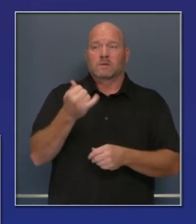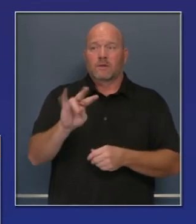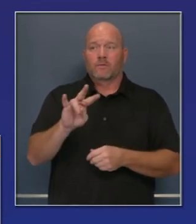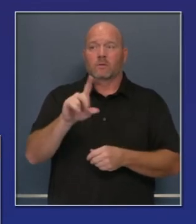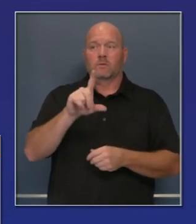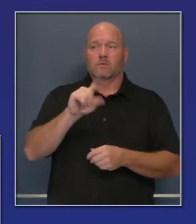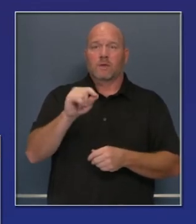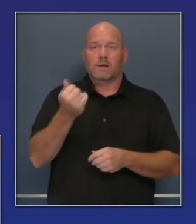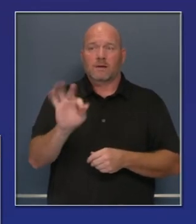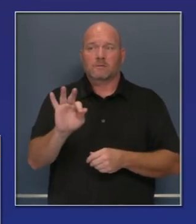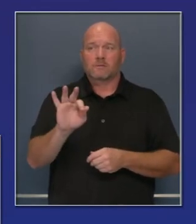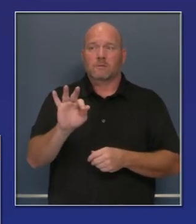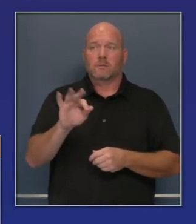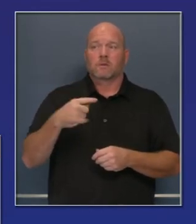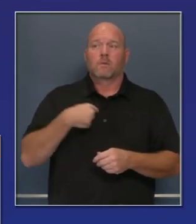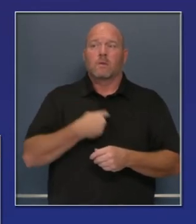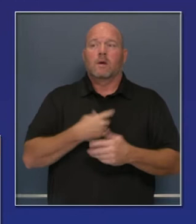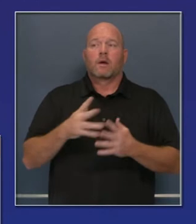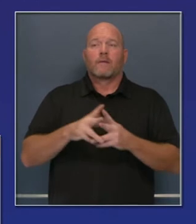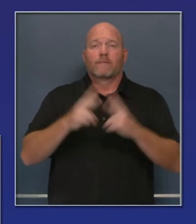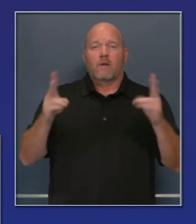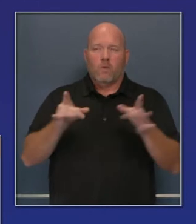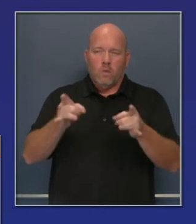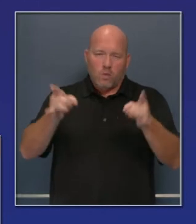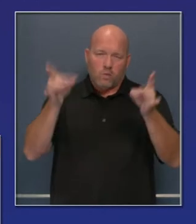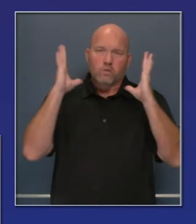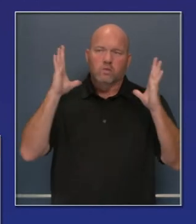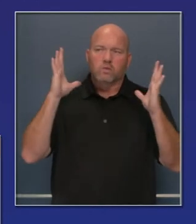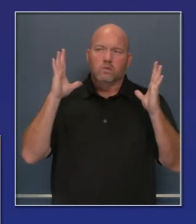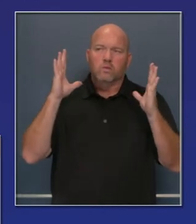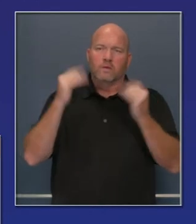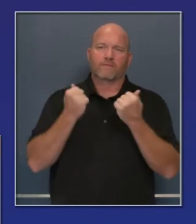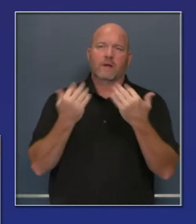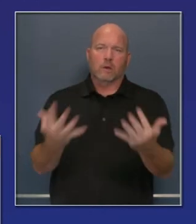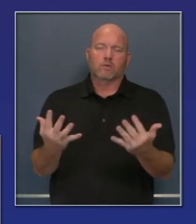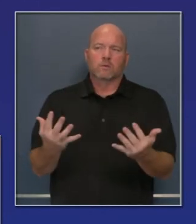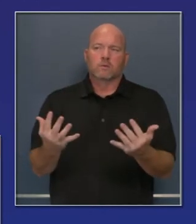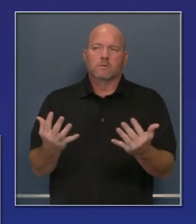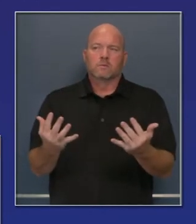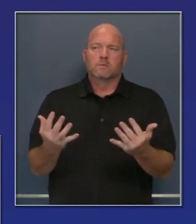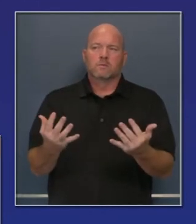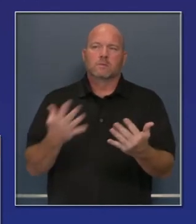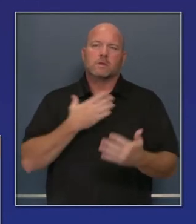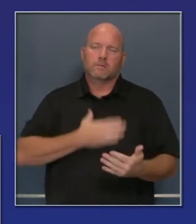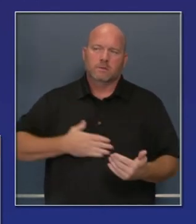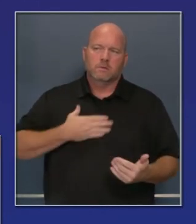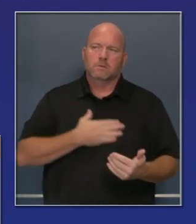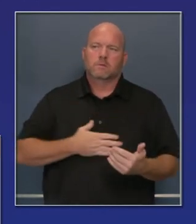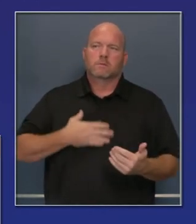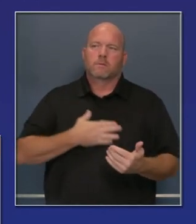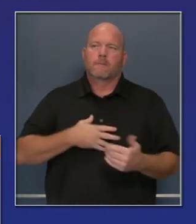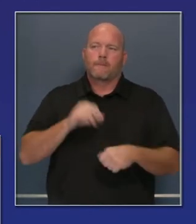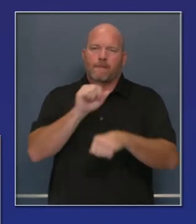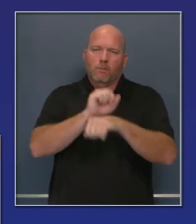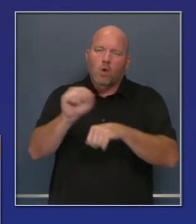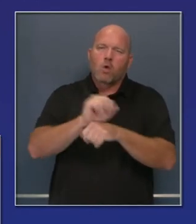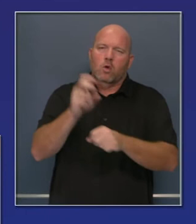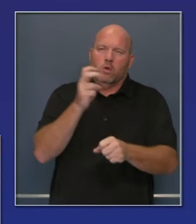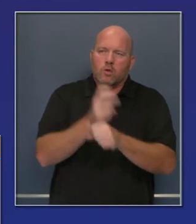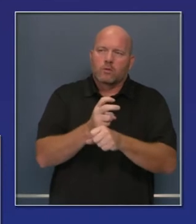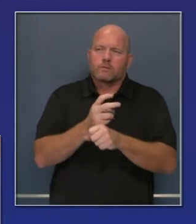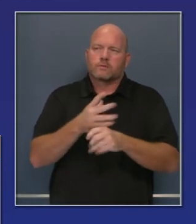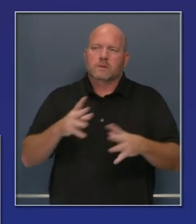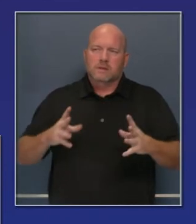del 2017 hasta 2019, que tuvimos incendios arrasadores muy peligrosos. Así que, por favor, tengan